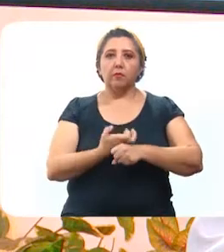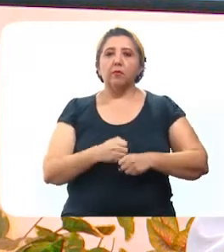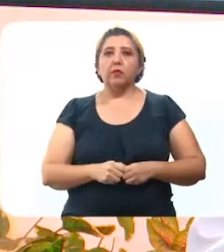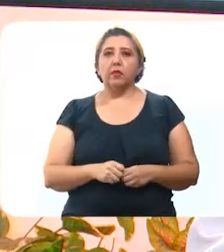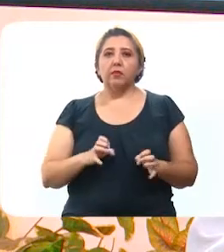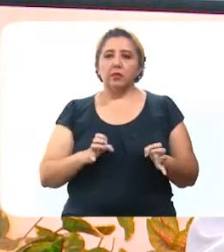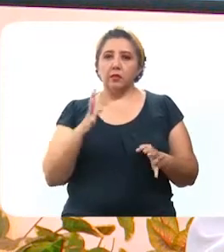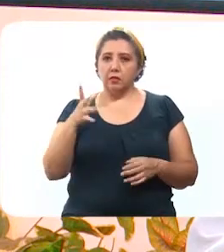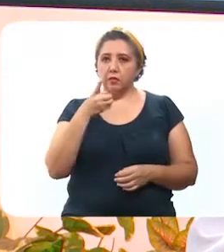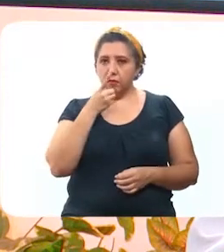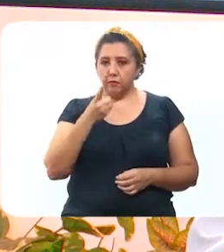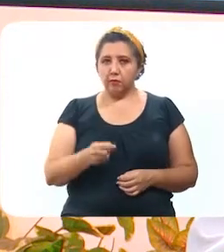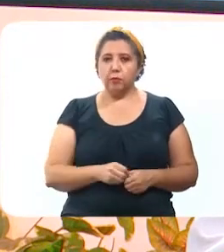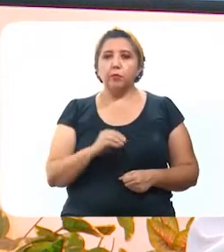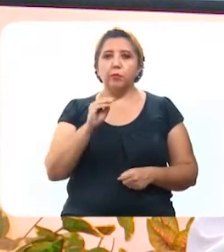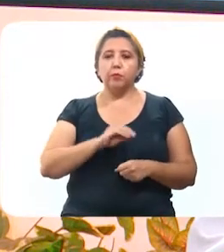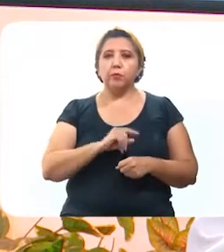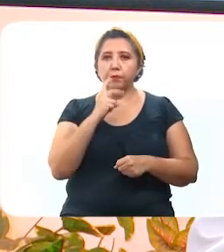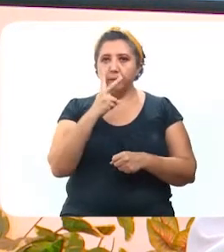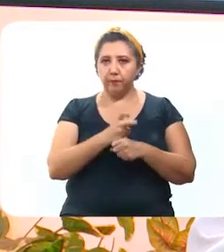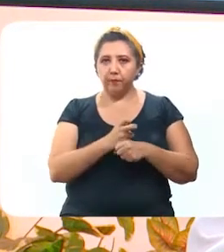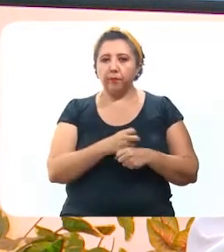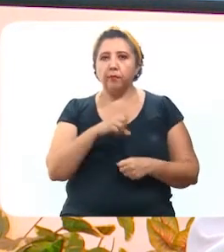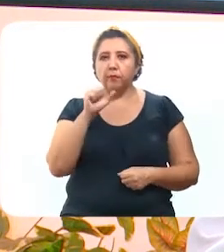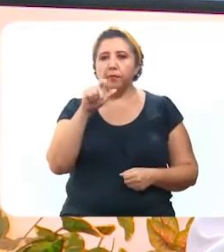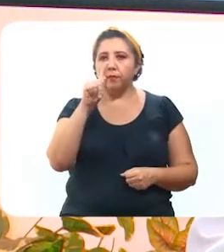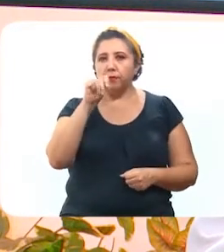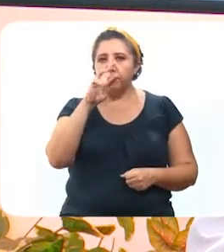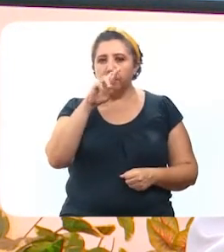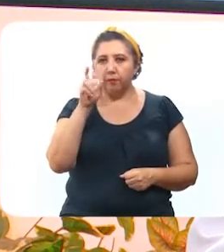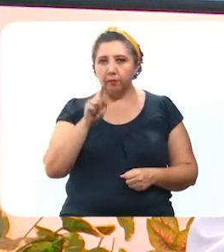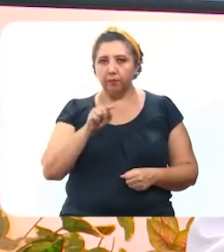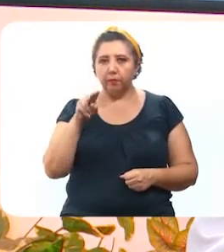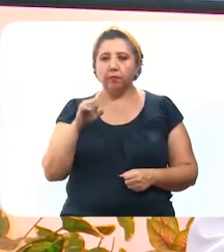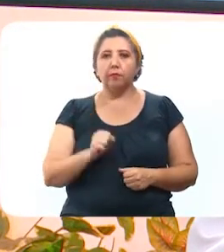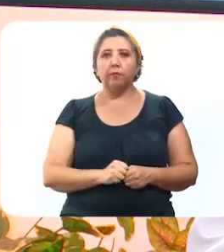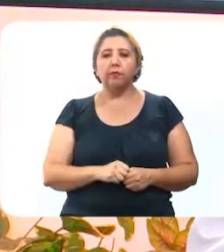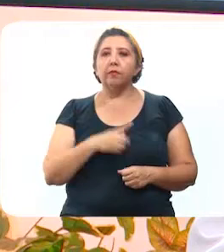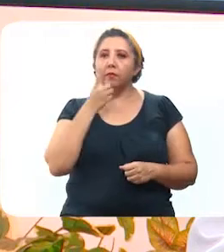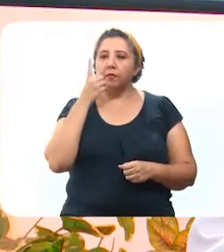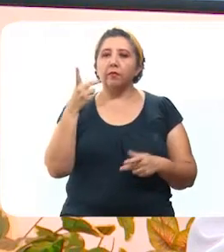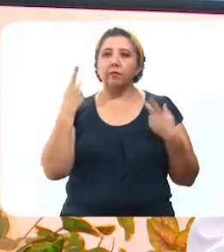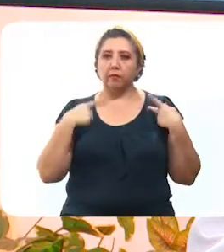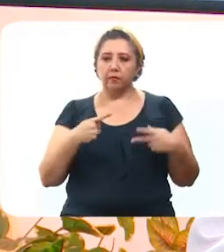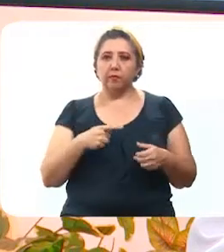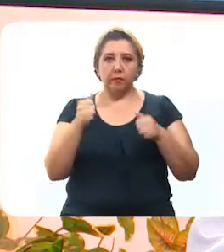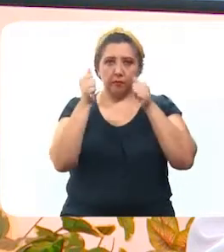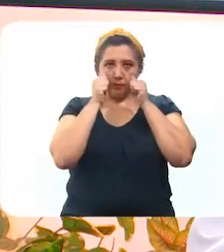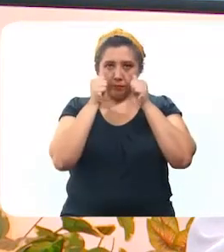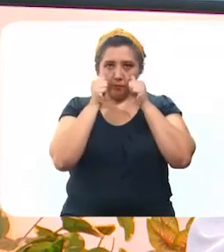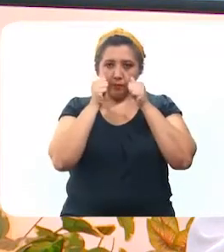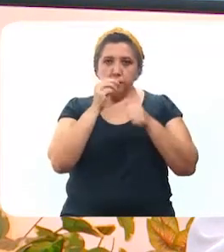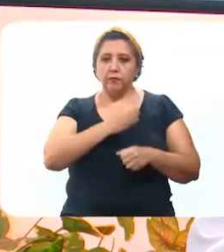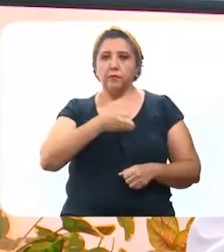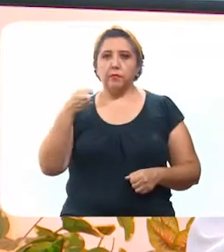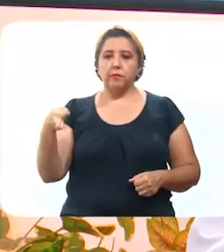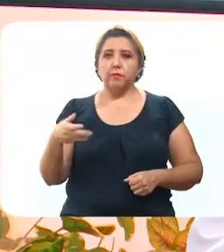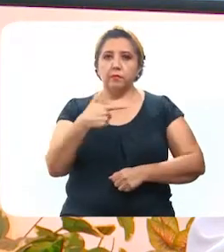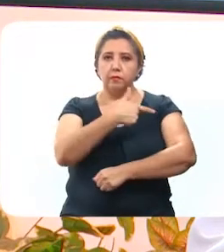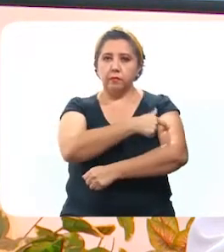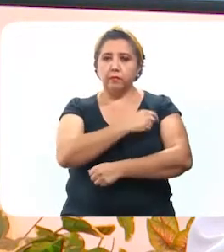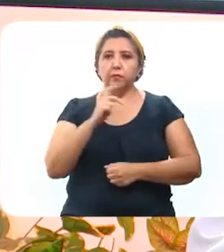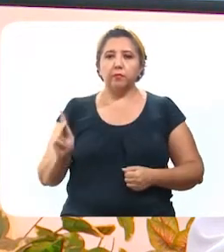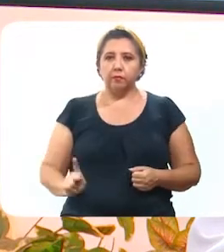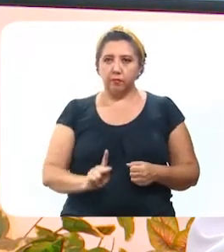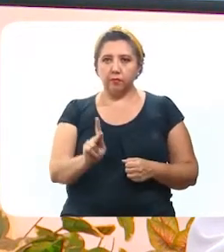estado, se estarán administrando segundas dosis de la farmacéutica AstraZeneca. Se le exhorta a la población a estar pendiente de la fecha de vacunación